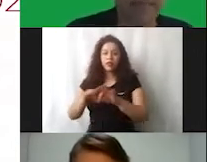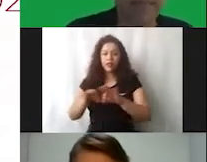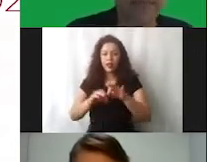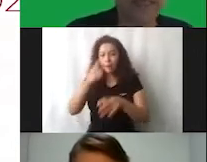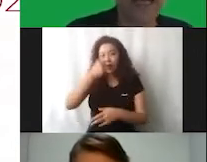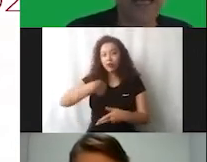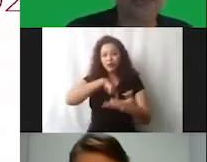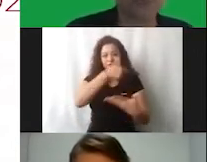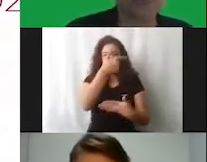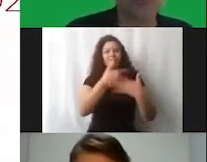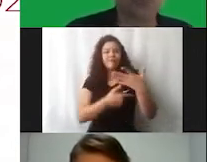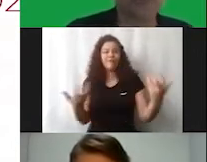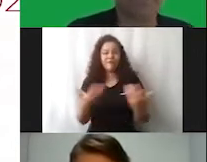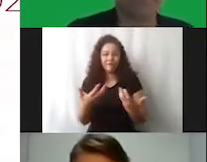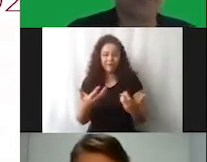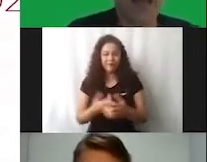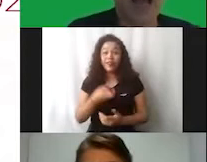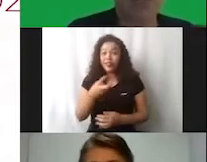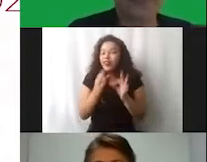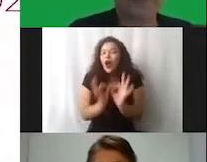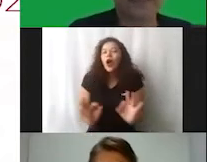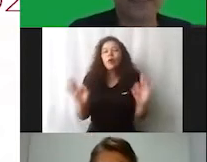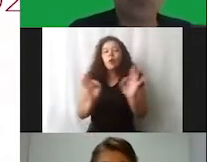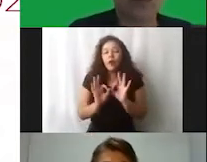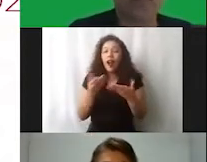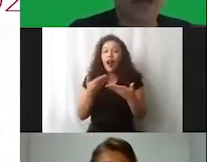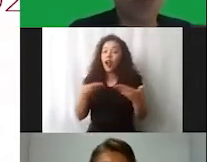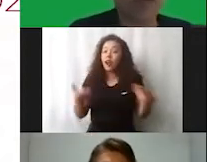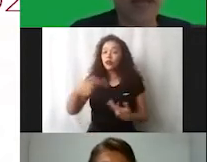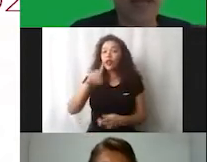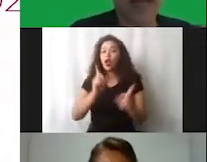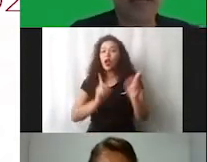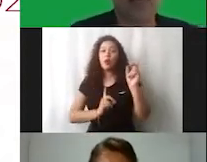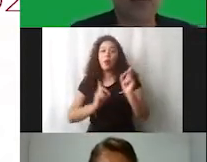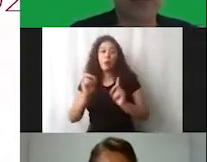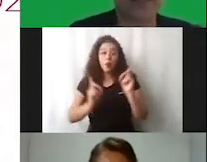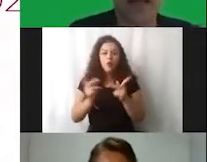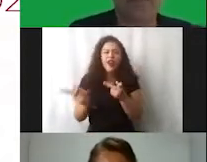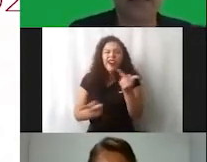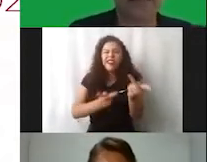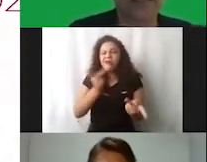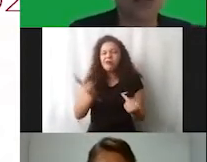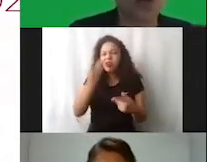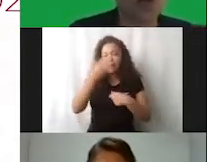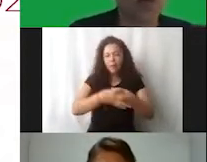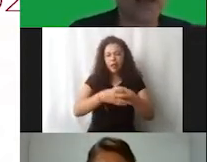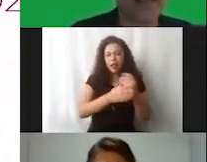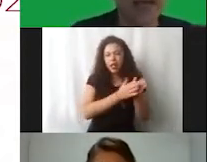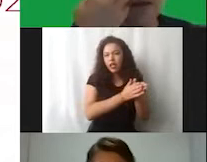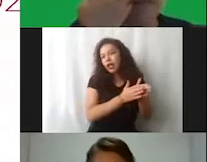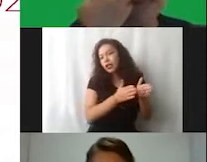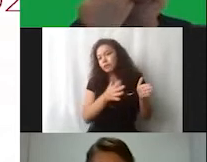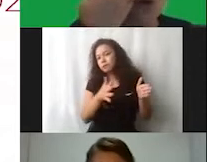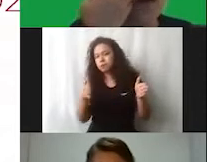asistencia, ¿sí? Eso es muy importante. Ahora, si tienen alguna pregunta en el correr de la presentación o de